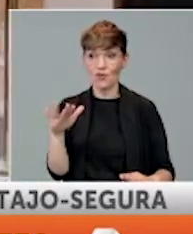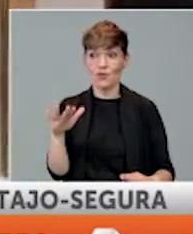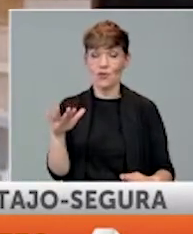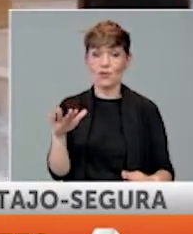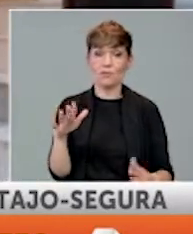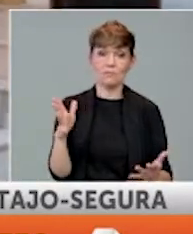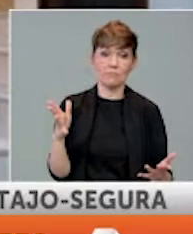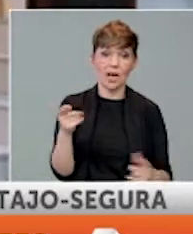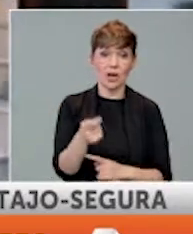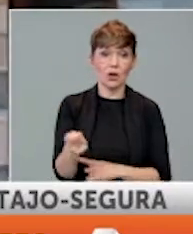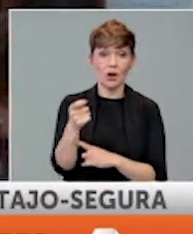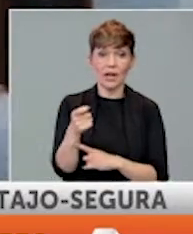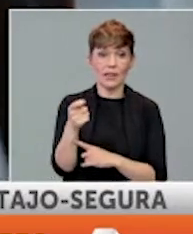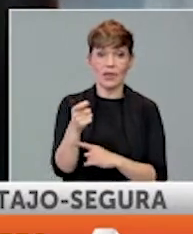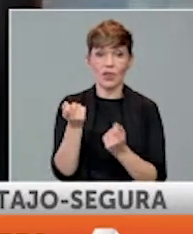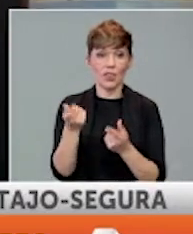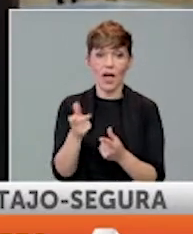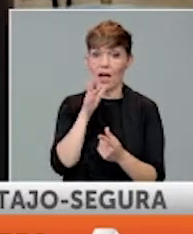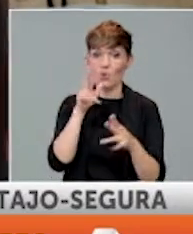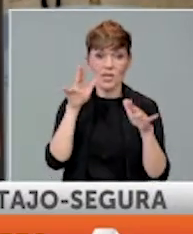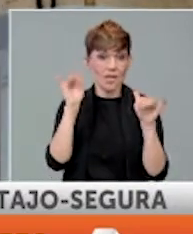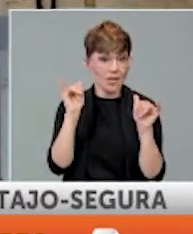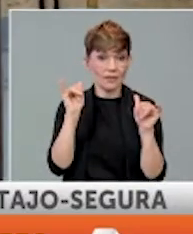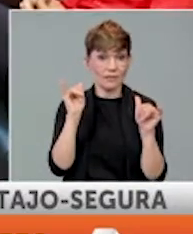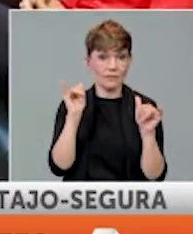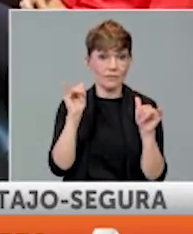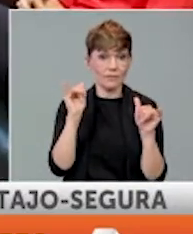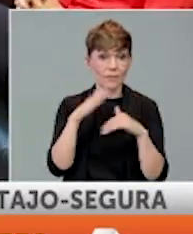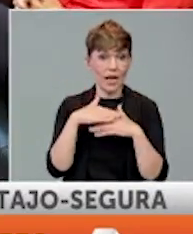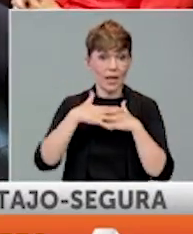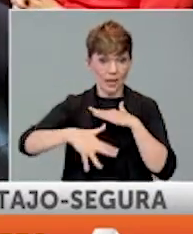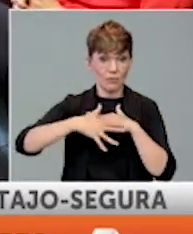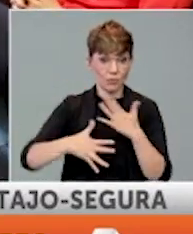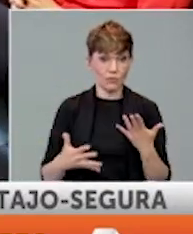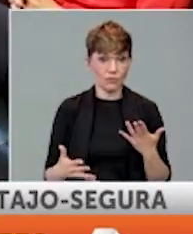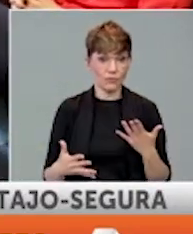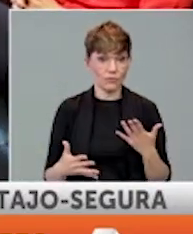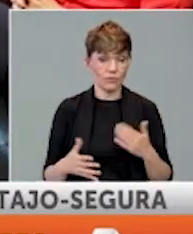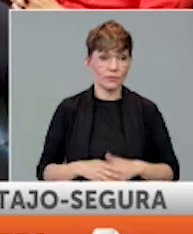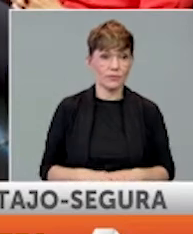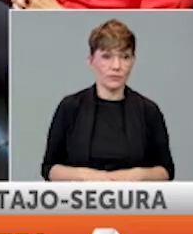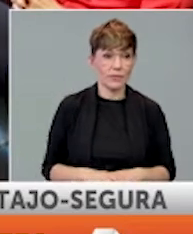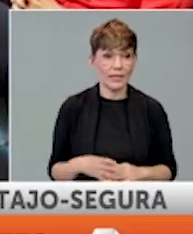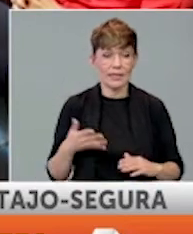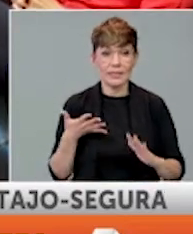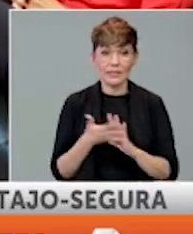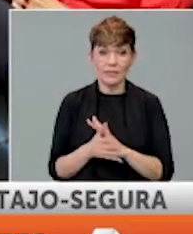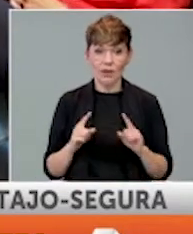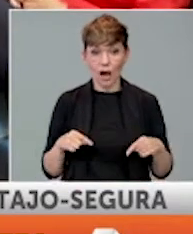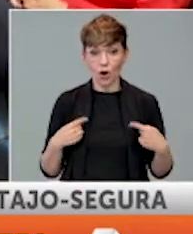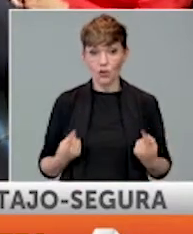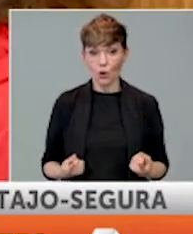para regadío no habrá una gota de agua en absoluto. Y esto traerá de redondón otra consecuencia que nadie